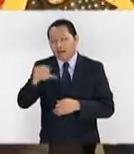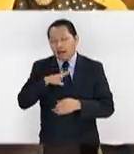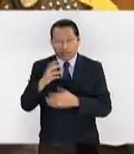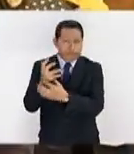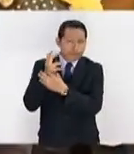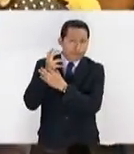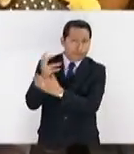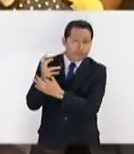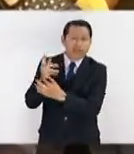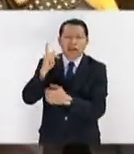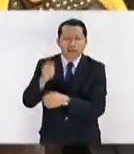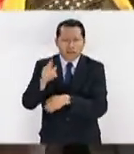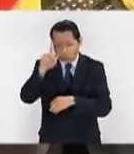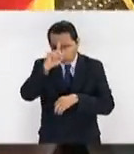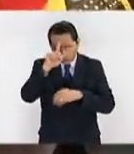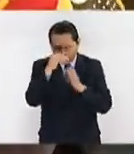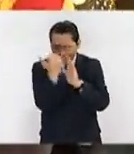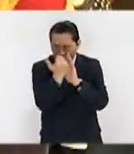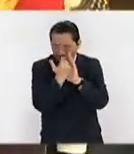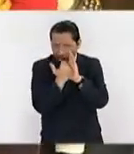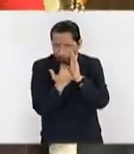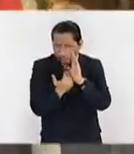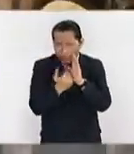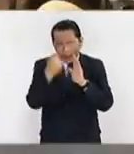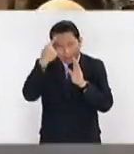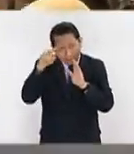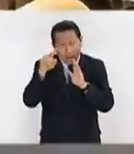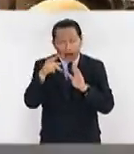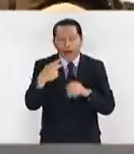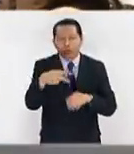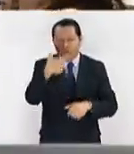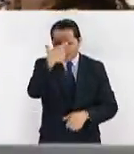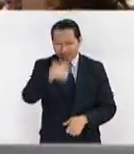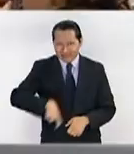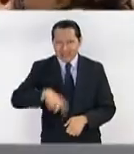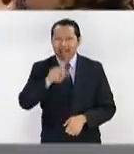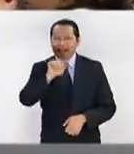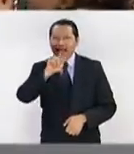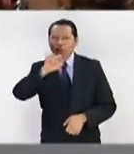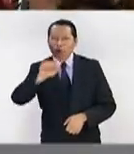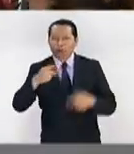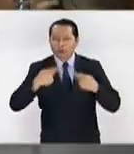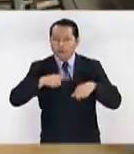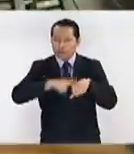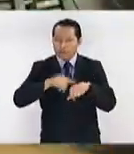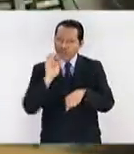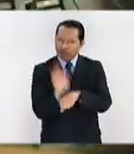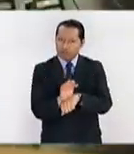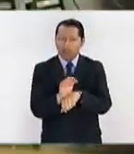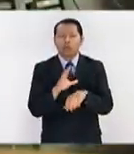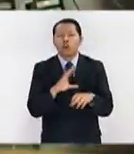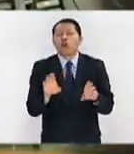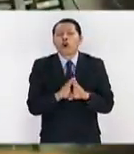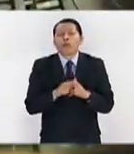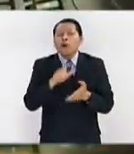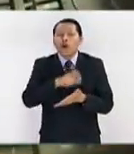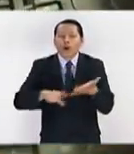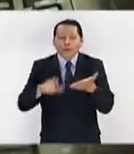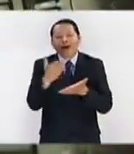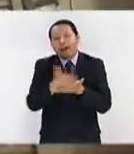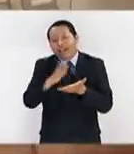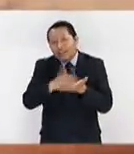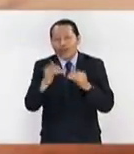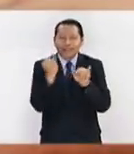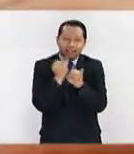Datos Personales emitió una serie de recomendaciones para proteger los datos personales, en especial en las compras a crédito y por